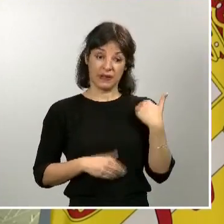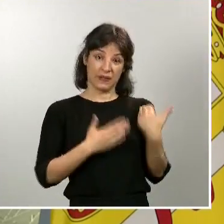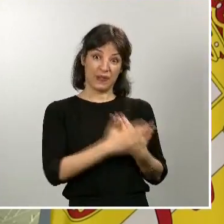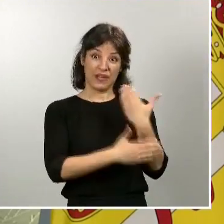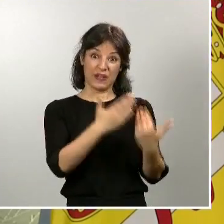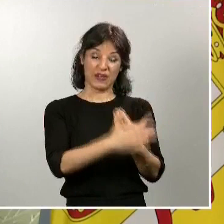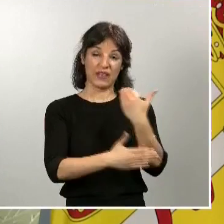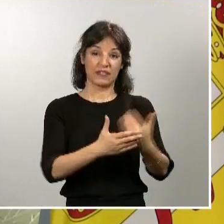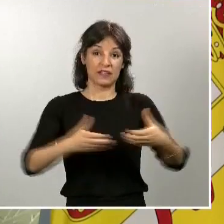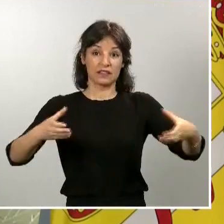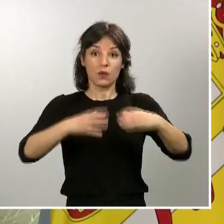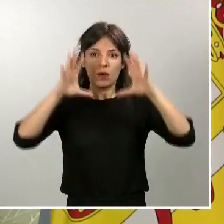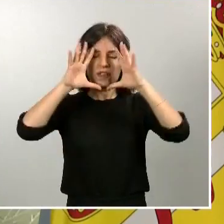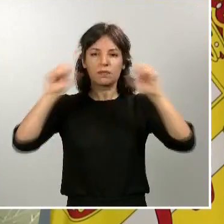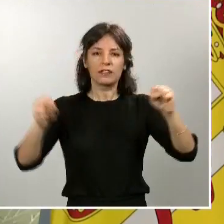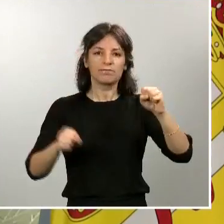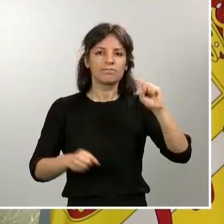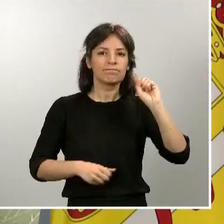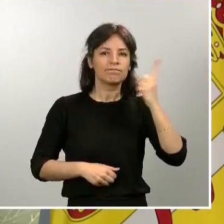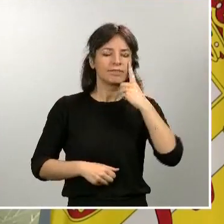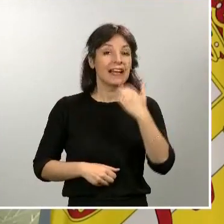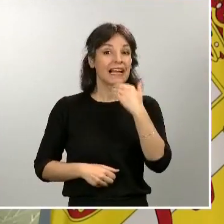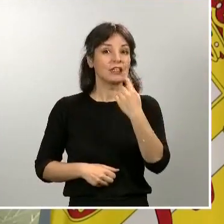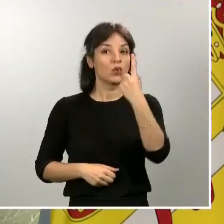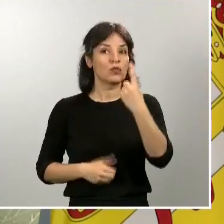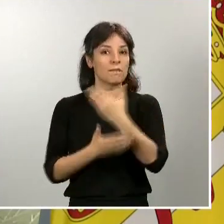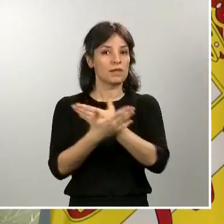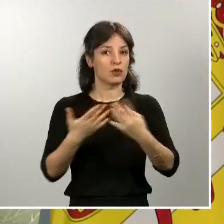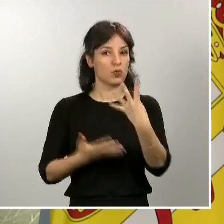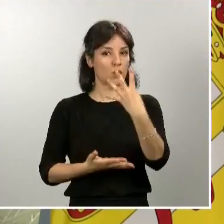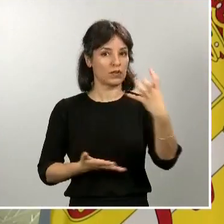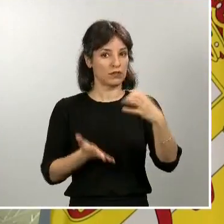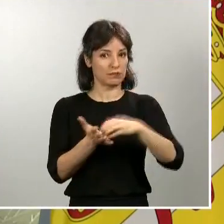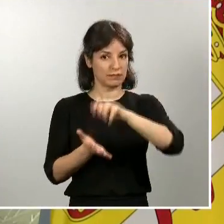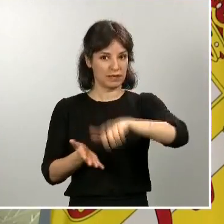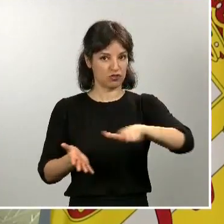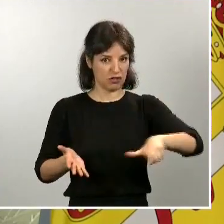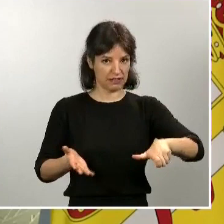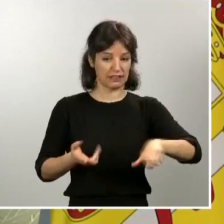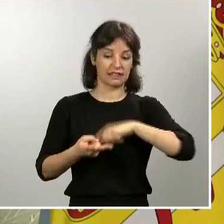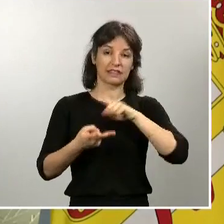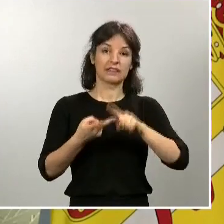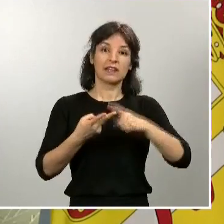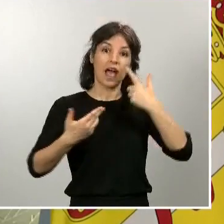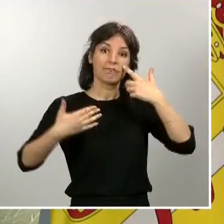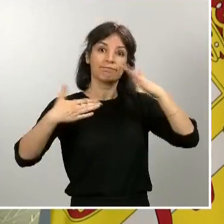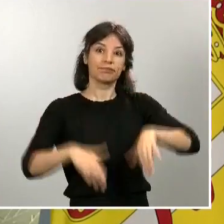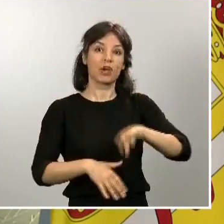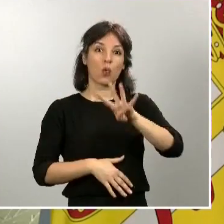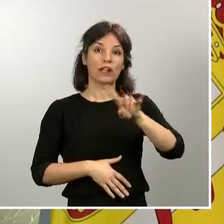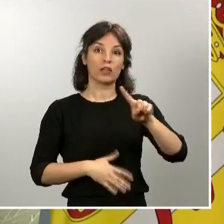la identificación de casi un millón cuatrocientos mil personas y han interceptado más de cuarenta y un mil vehículos.